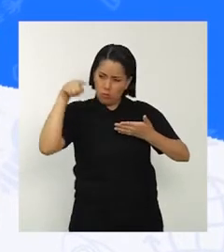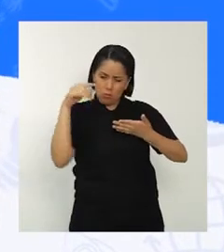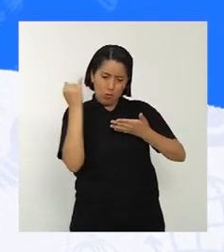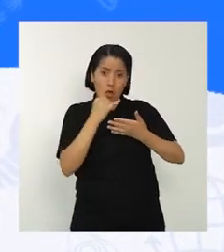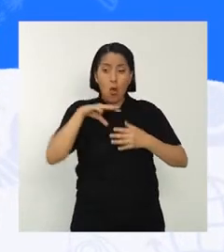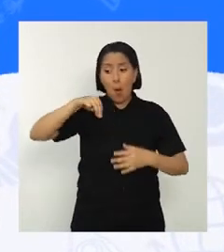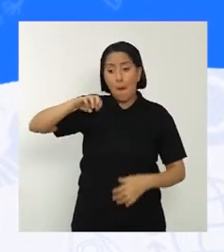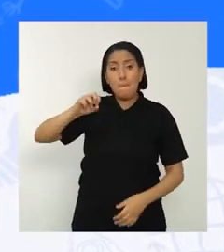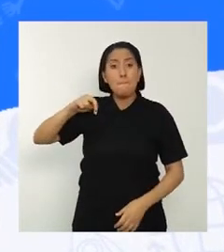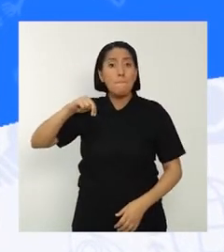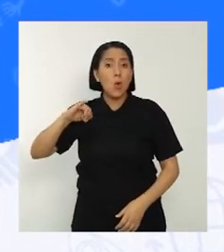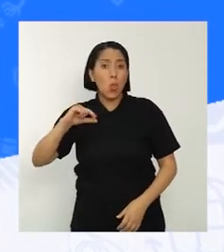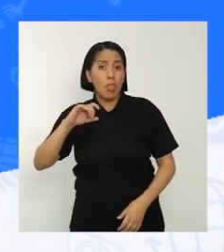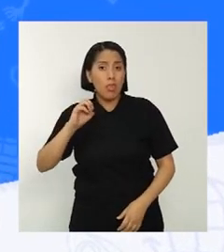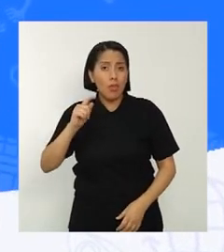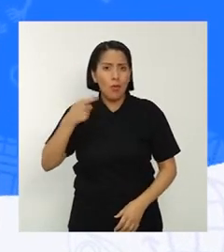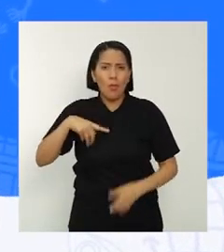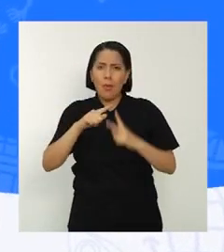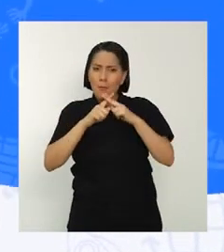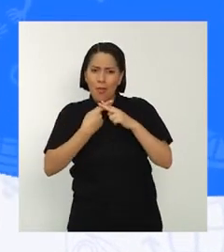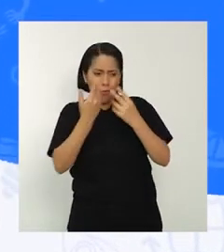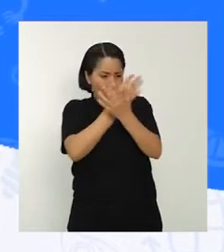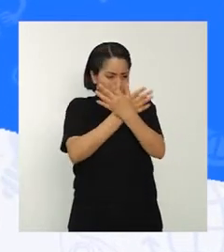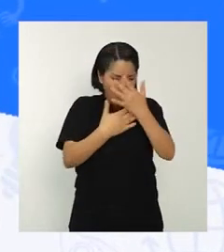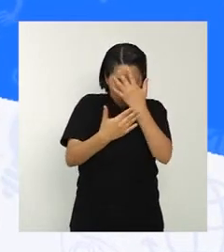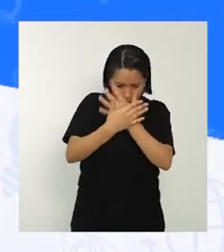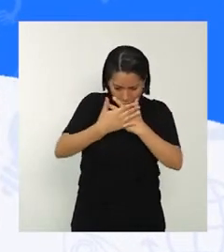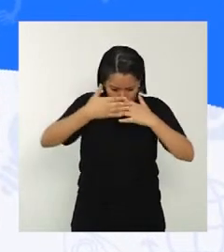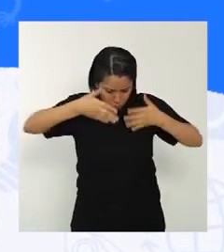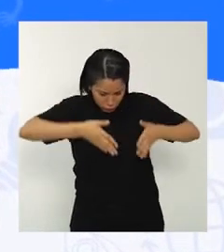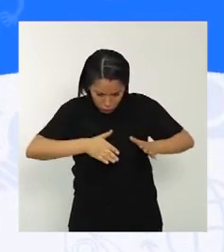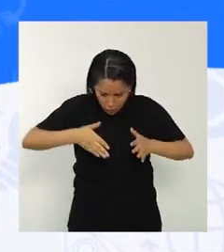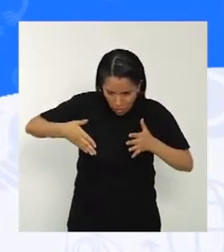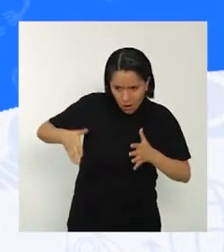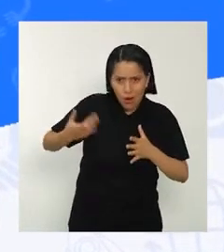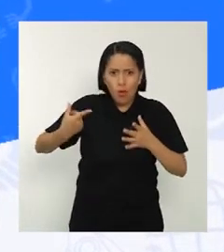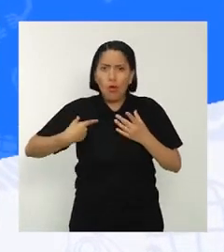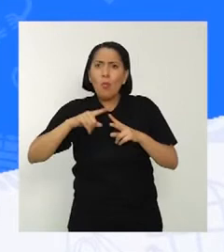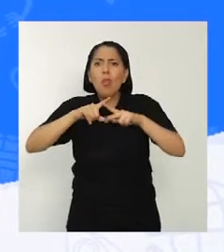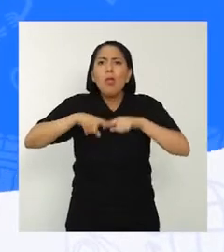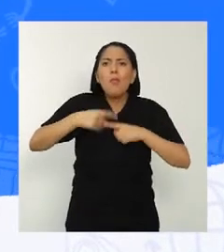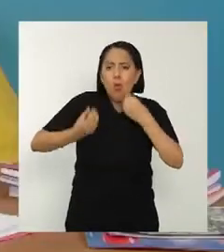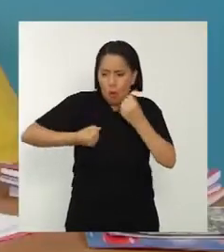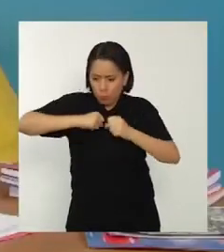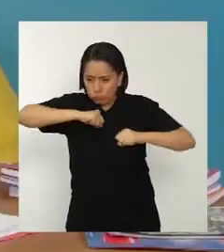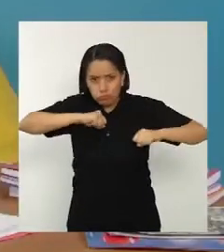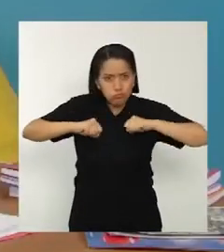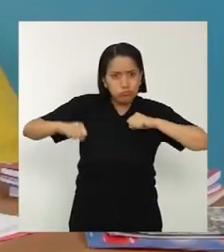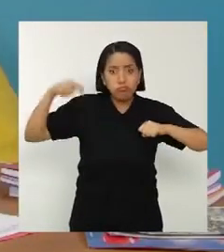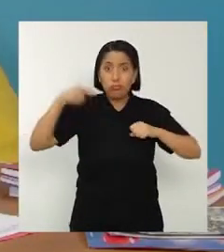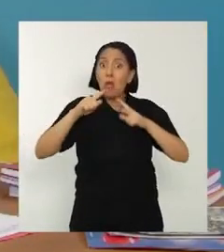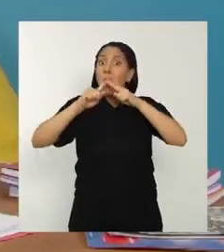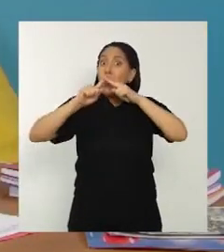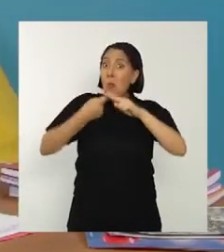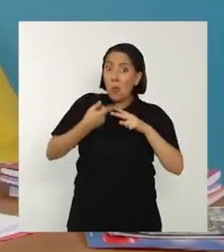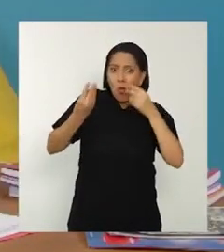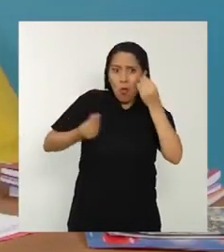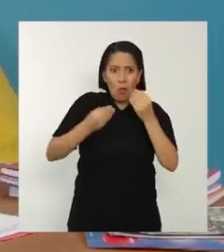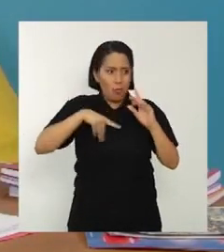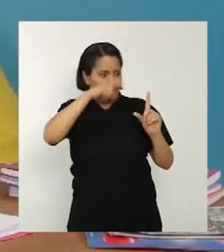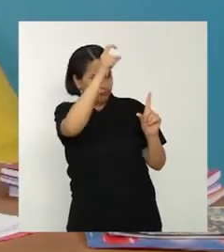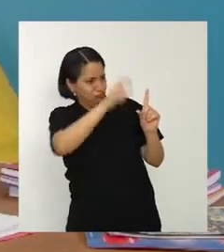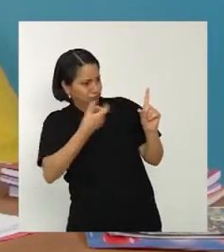el monigote comenzamos a ubicar las manos y las piernas según el movimiento que haga. Y así podemos